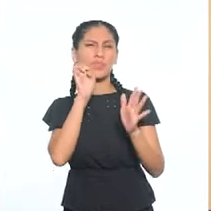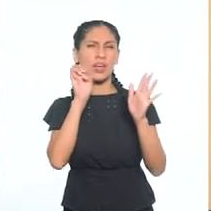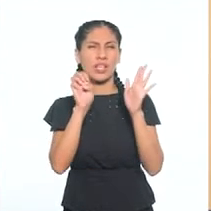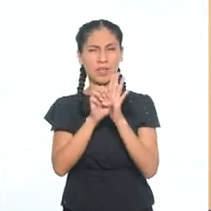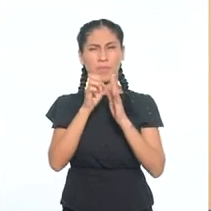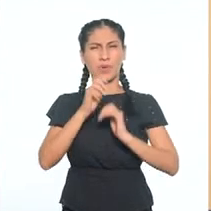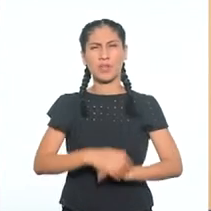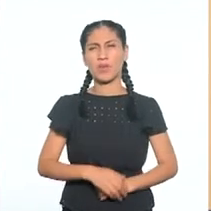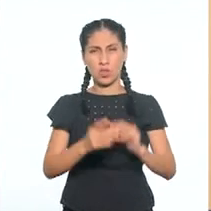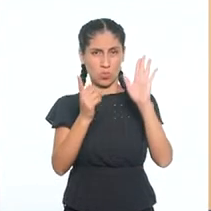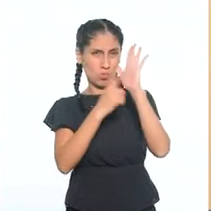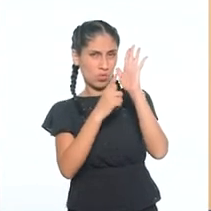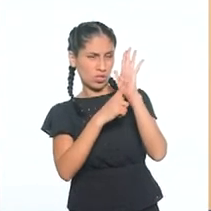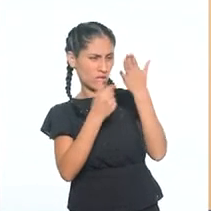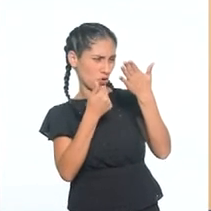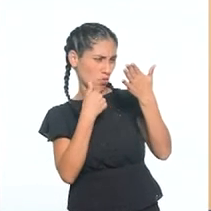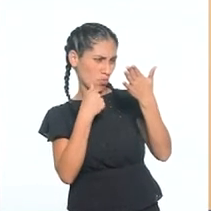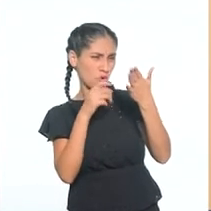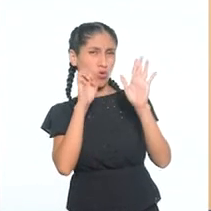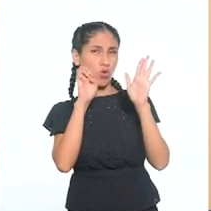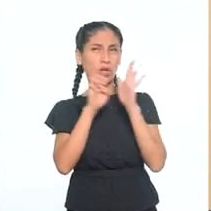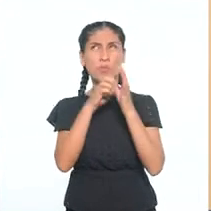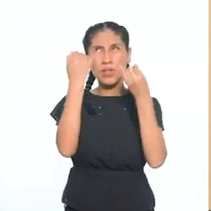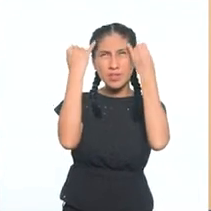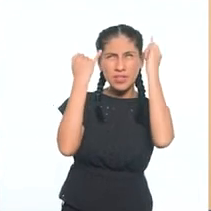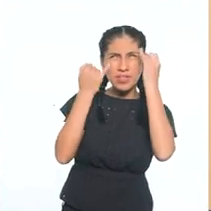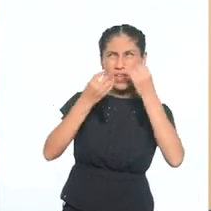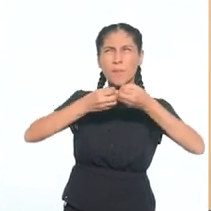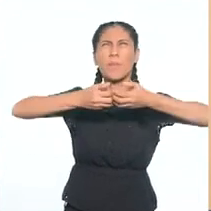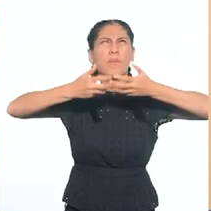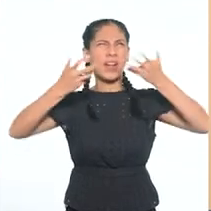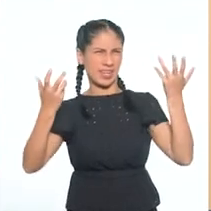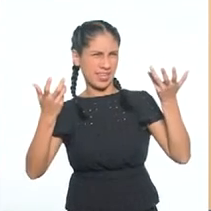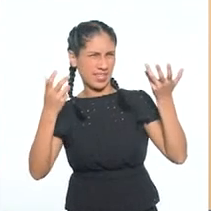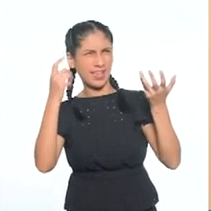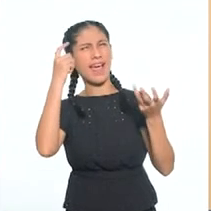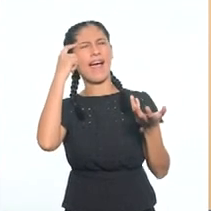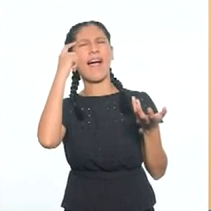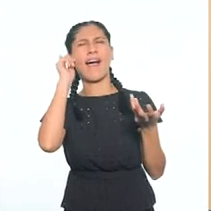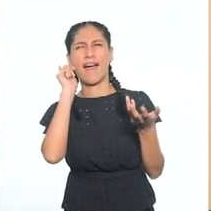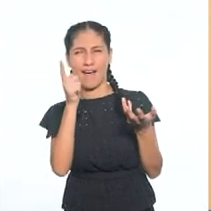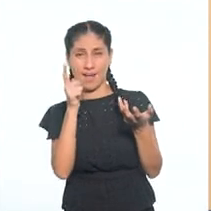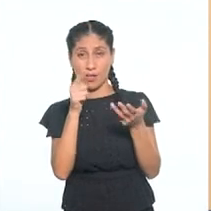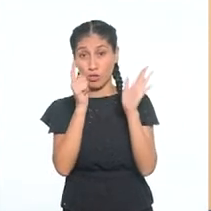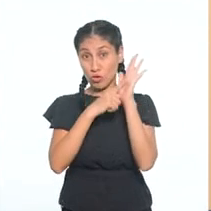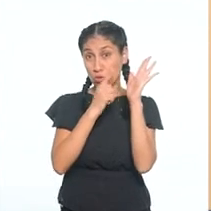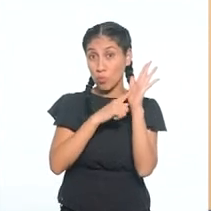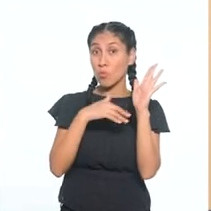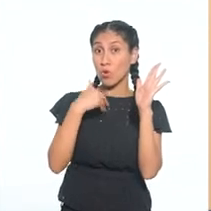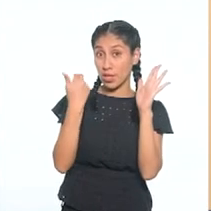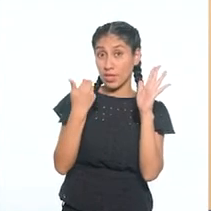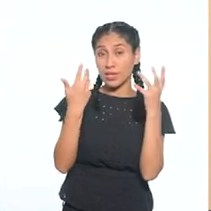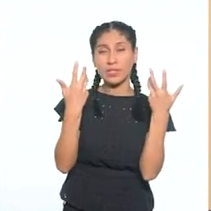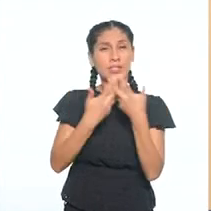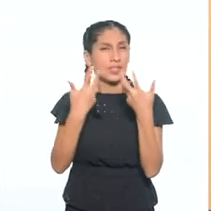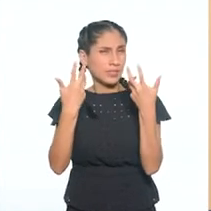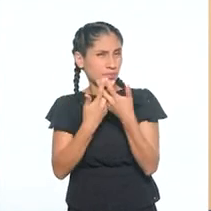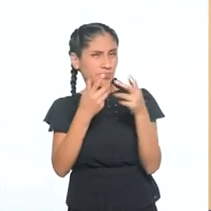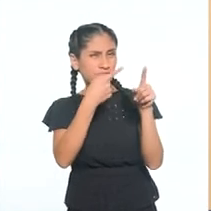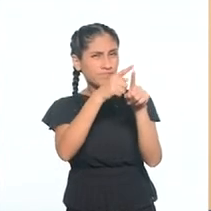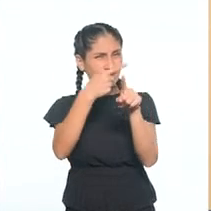ejemplificadores muestran con ejemplos la razón de una idea estos pueden contener anécdotas hechos históricos